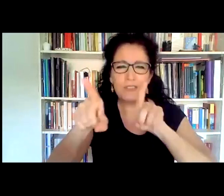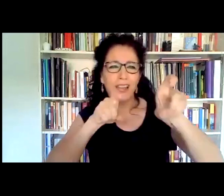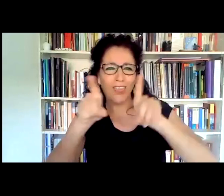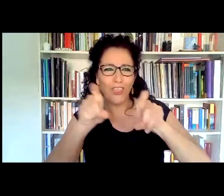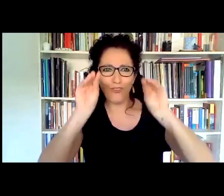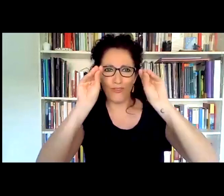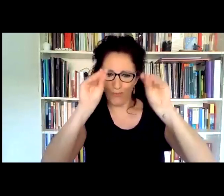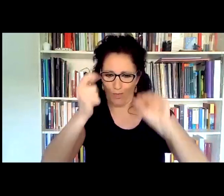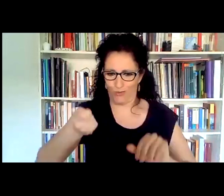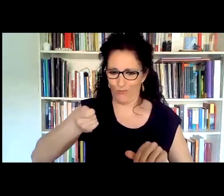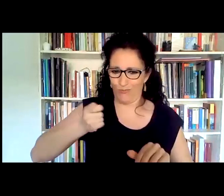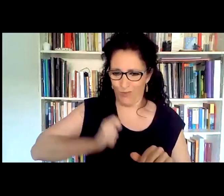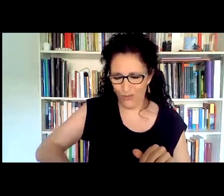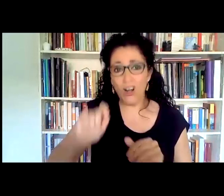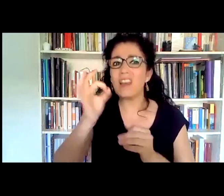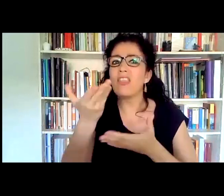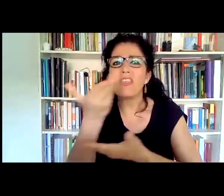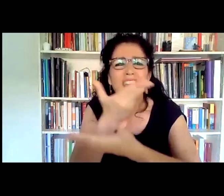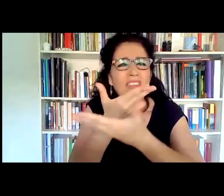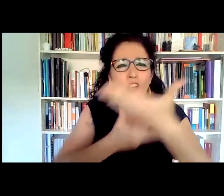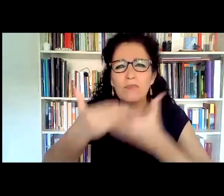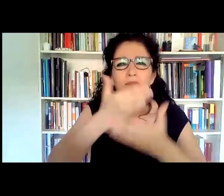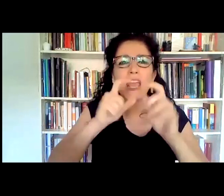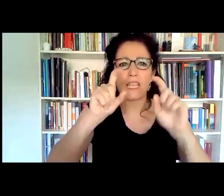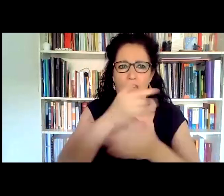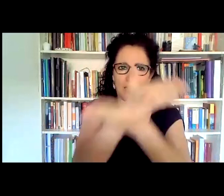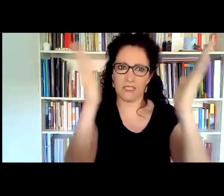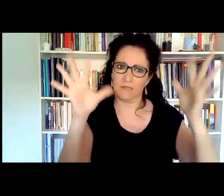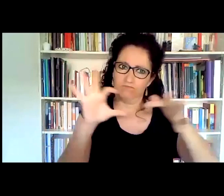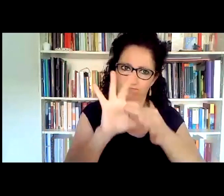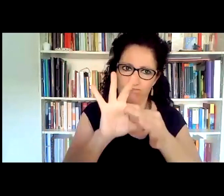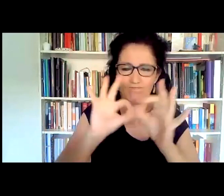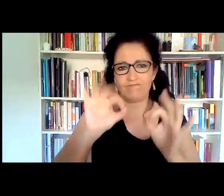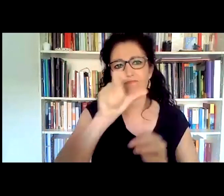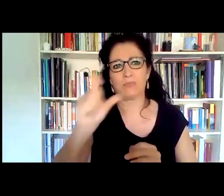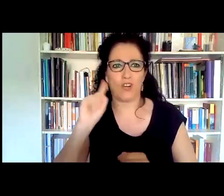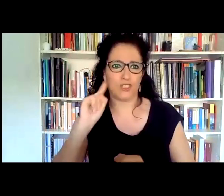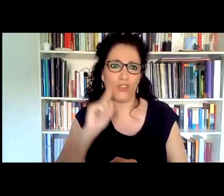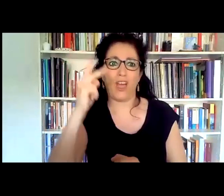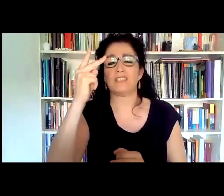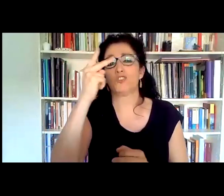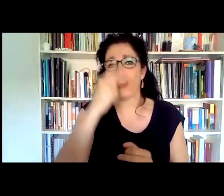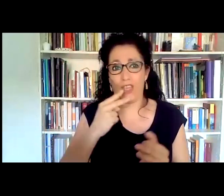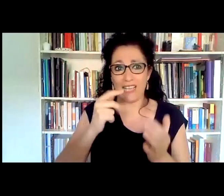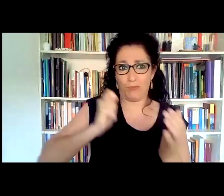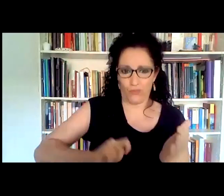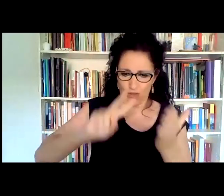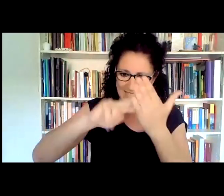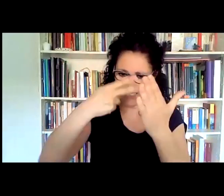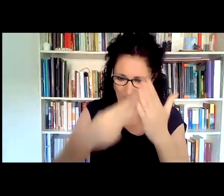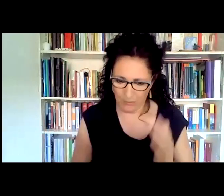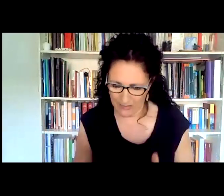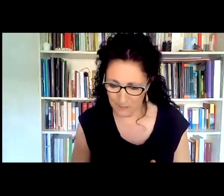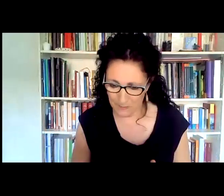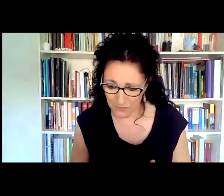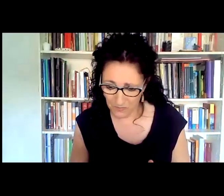la interpretación, teniendo claro un proceso de selección y formación de estos profesionales en colaboración con las entidades